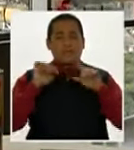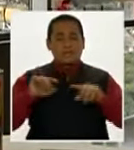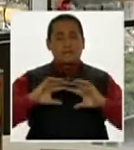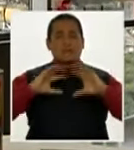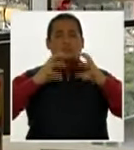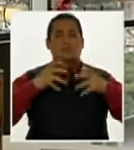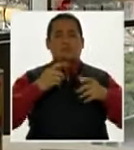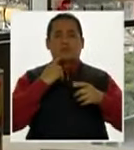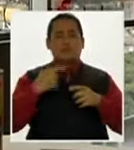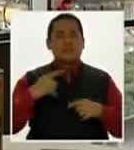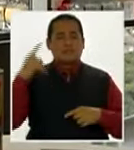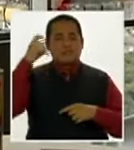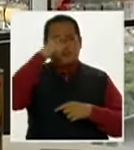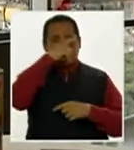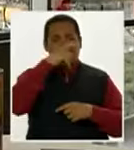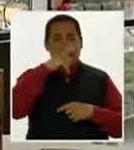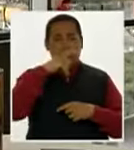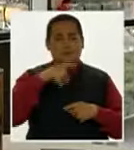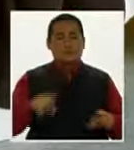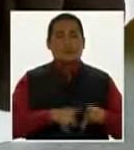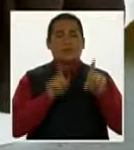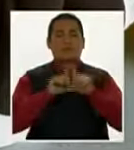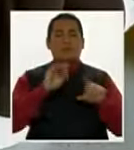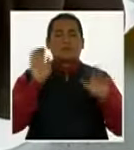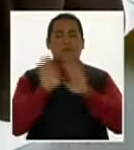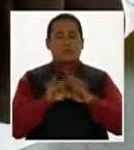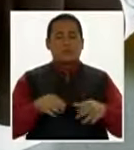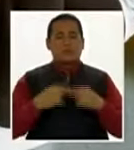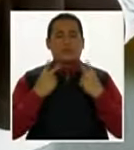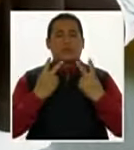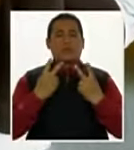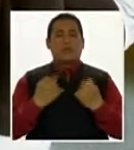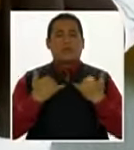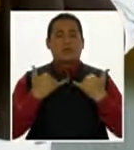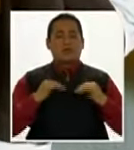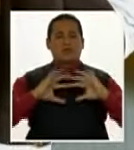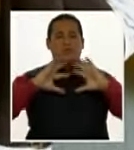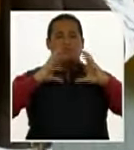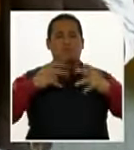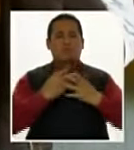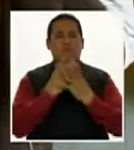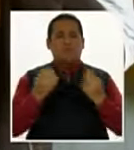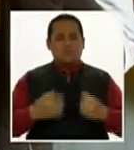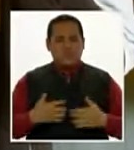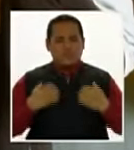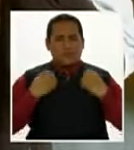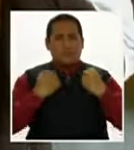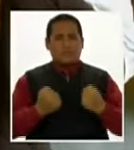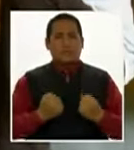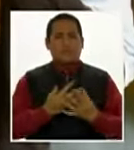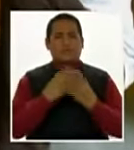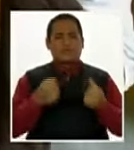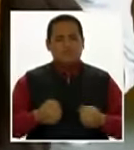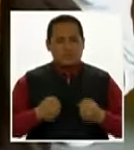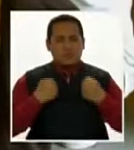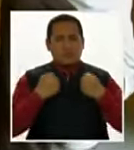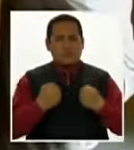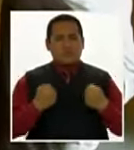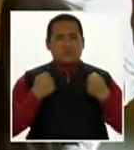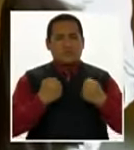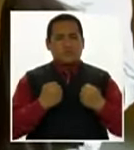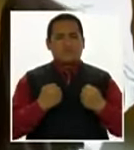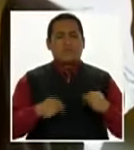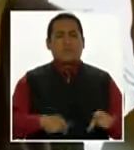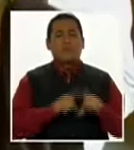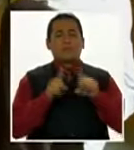que ese mundo es un mundo frágil. Uno encuentra un mundo de mucha fortaleza, mucha